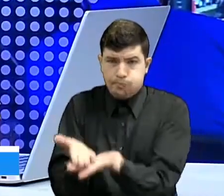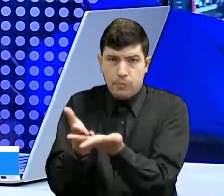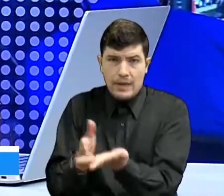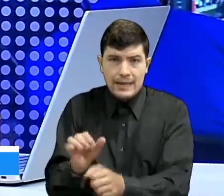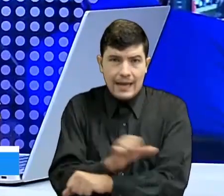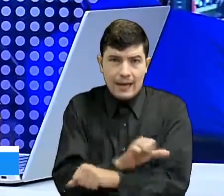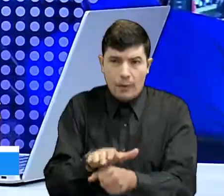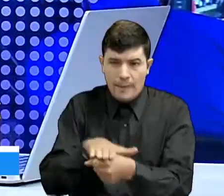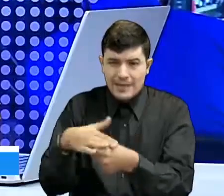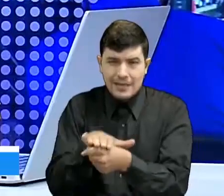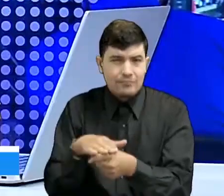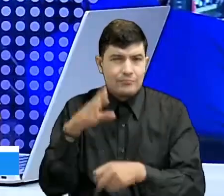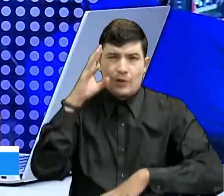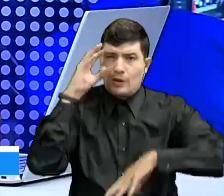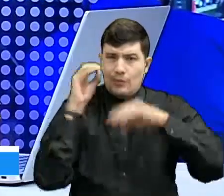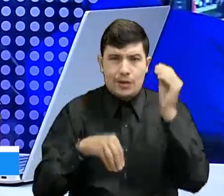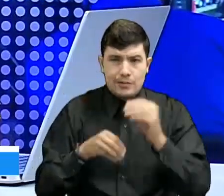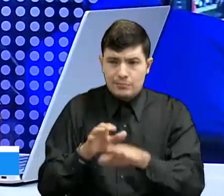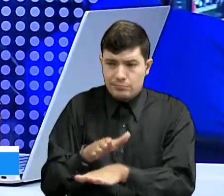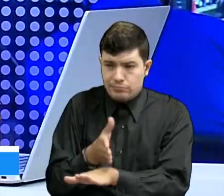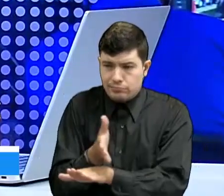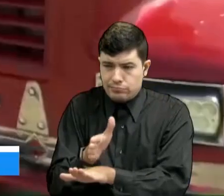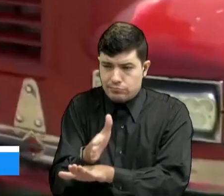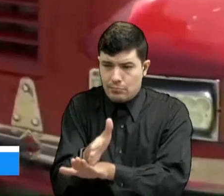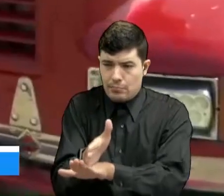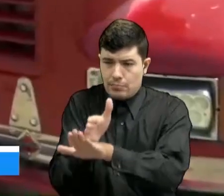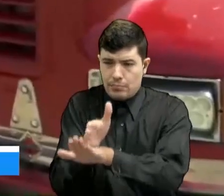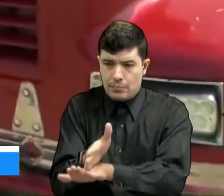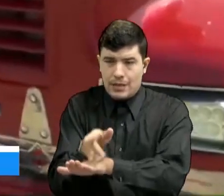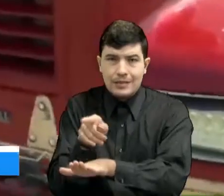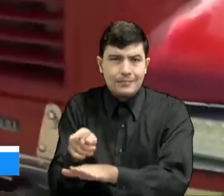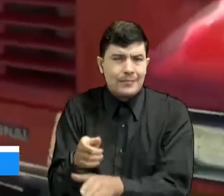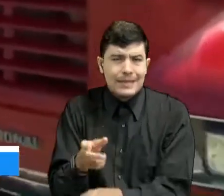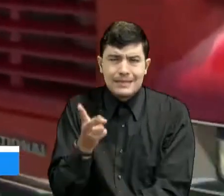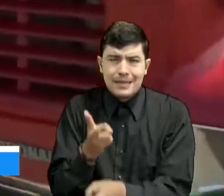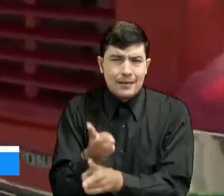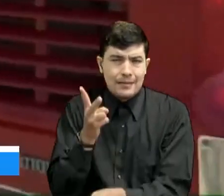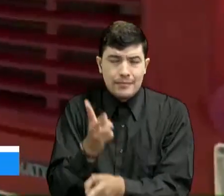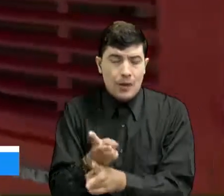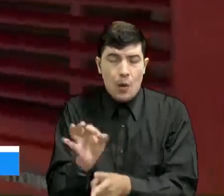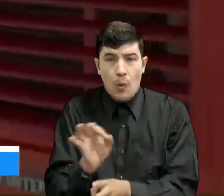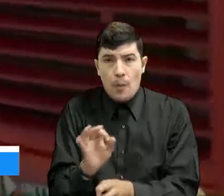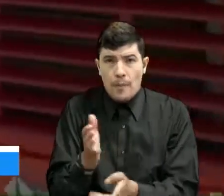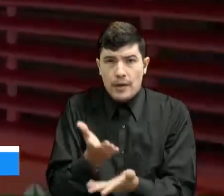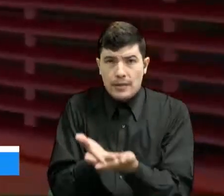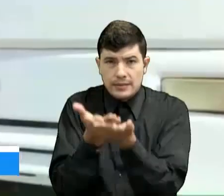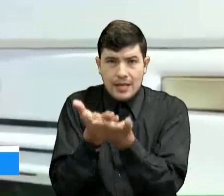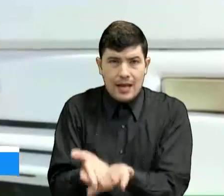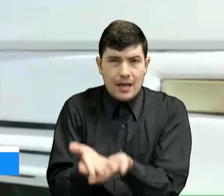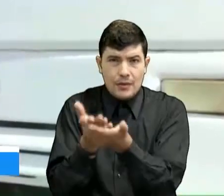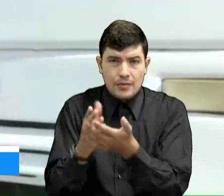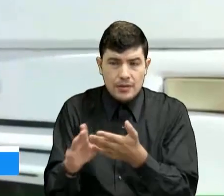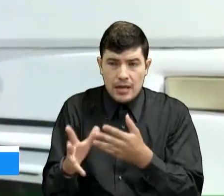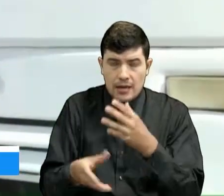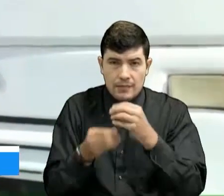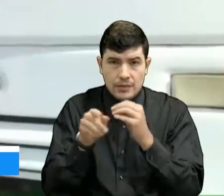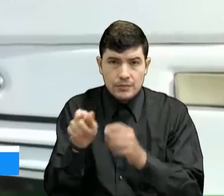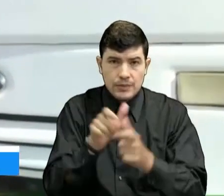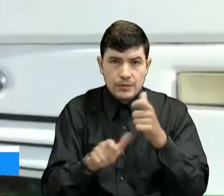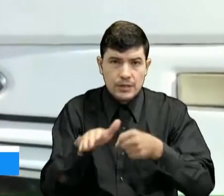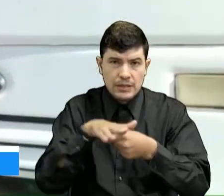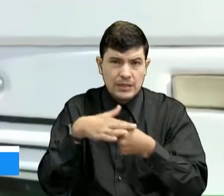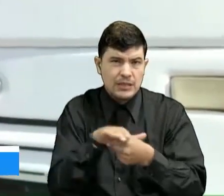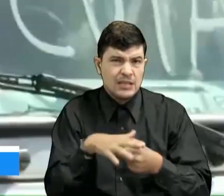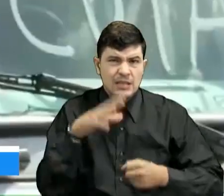conductores debido a los bajos costos del flete. Los conductores de volqueta fueron los protagonistas de una nueva protesta en Cúcuta. Esta